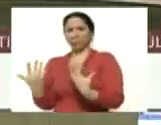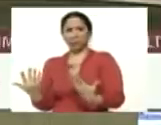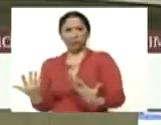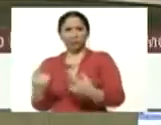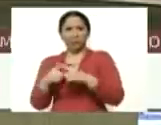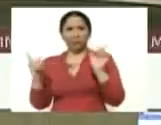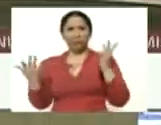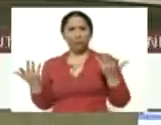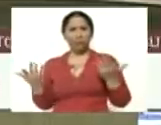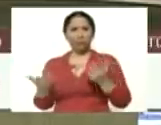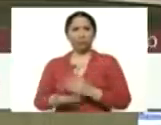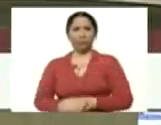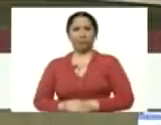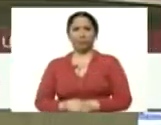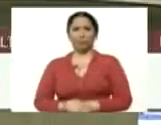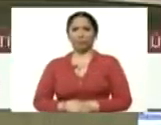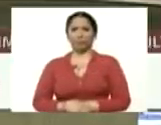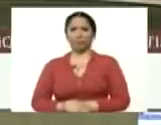para